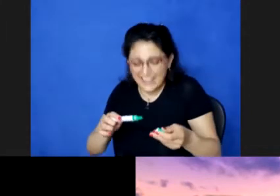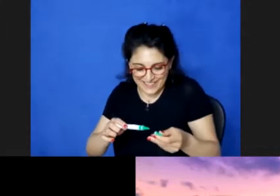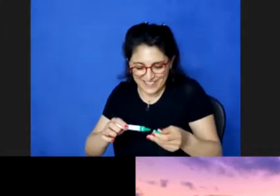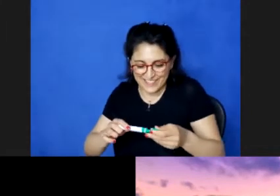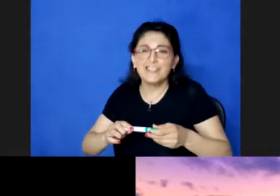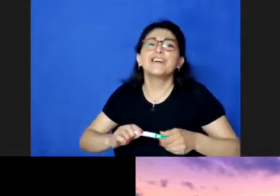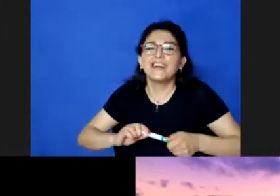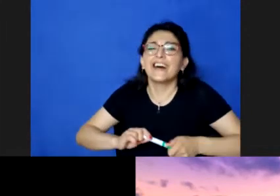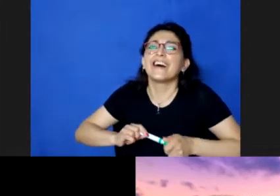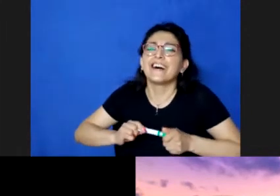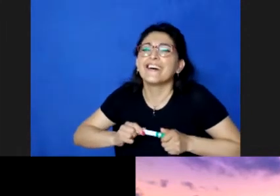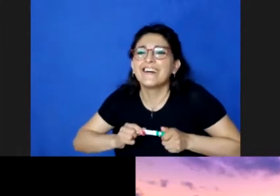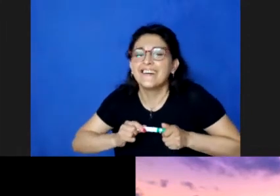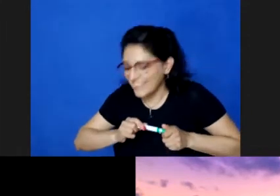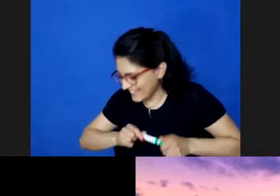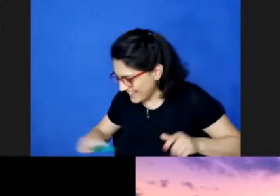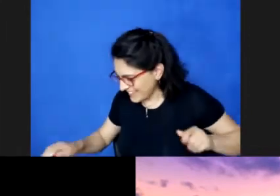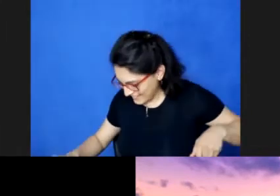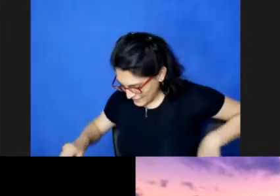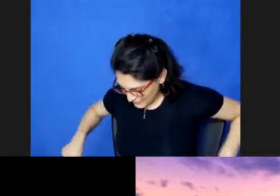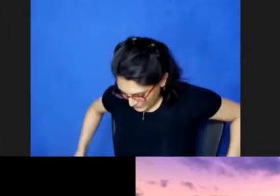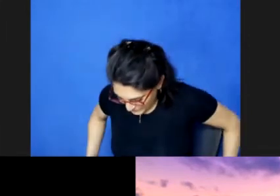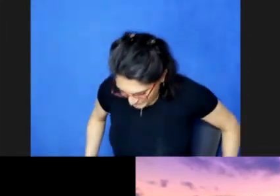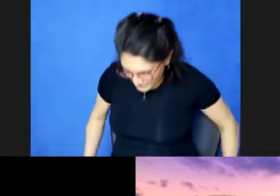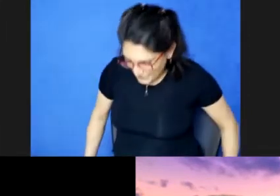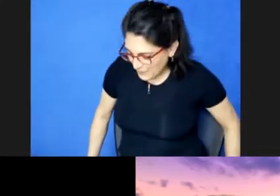nos sentamos, tomamos, comemos, bailamos. Si uno sale